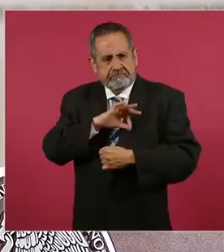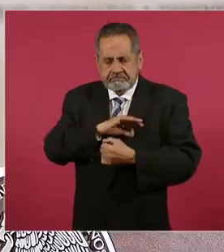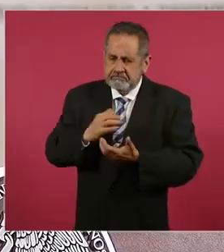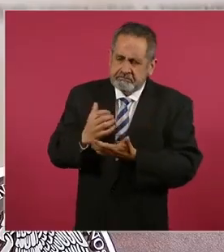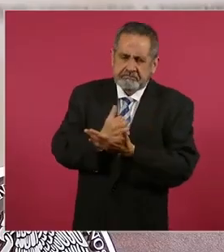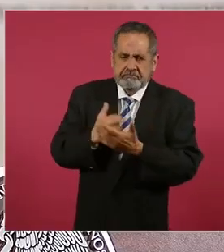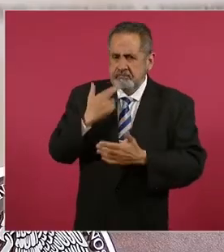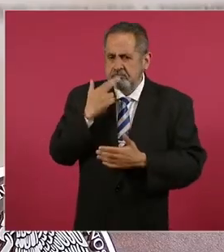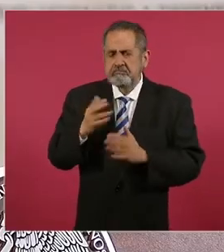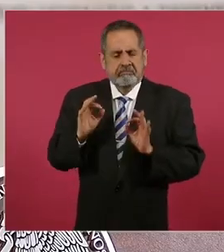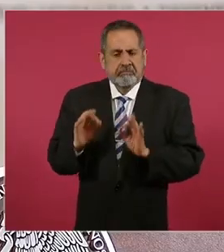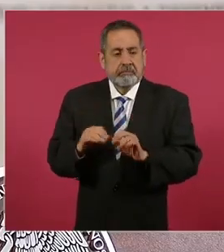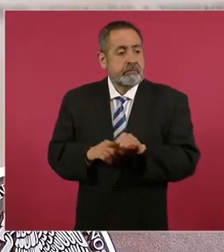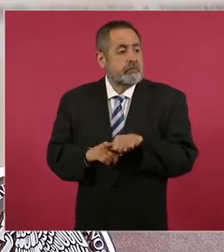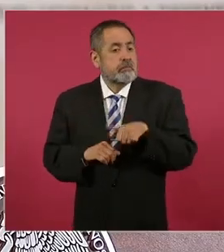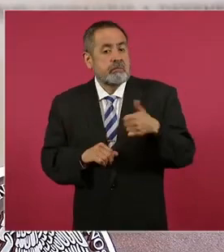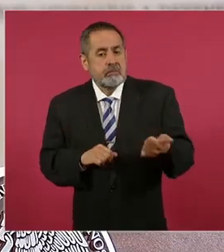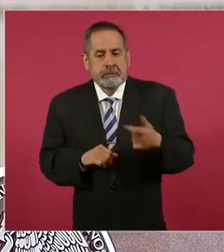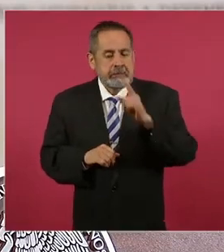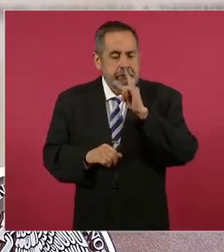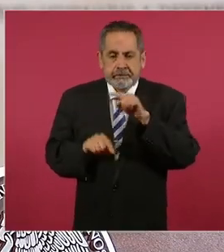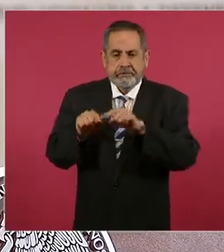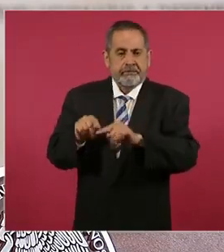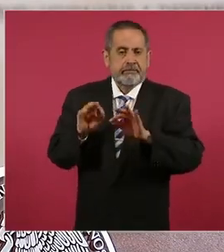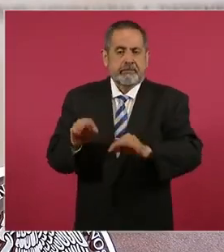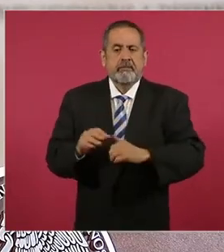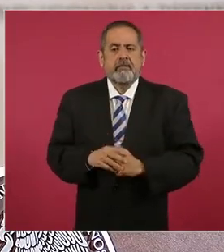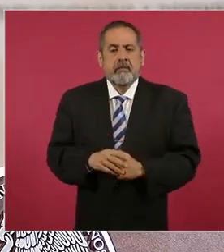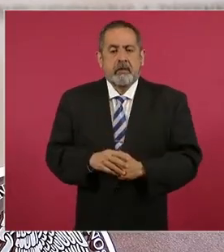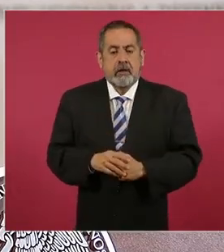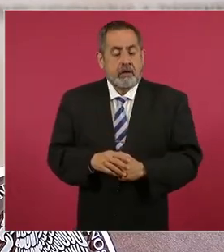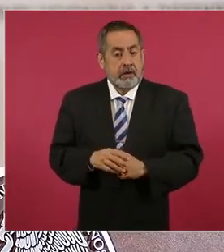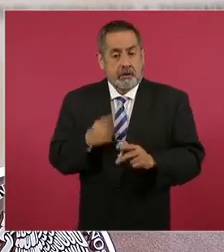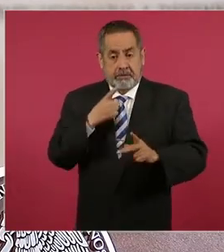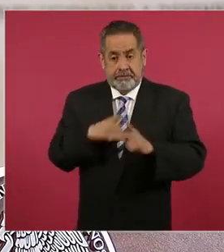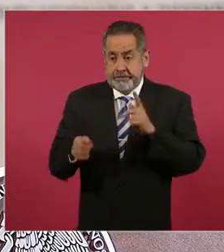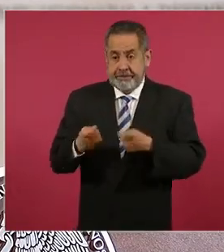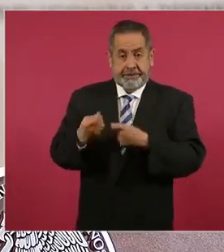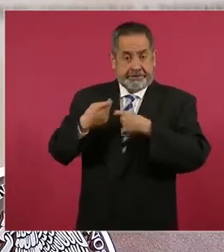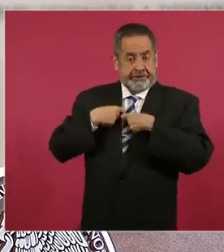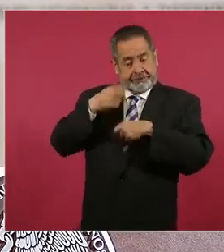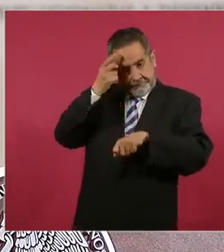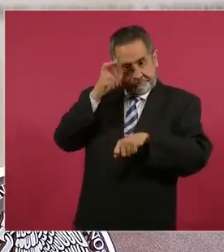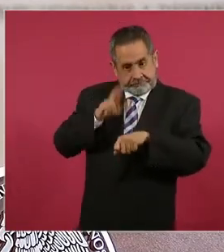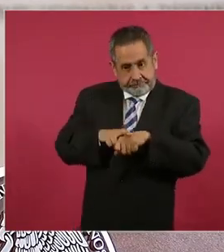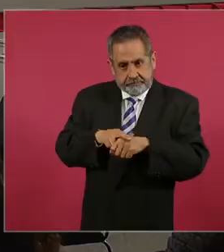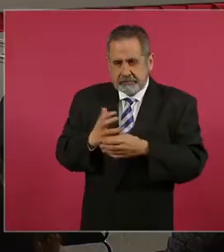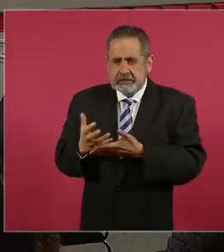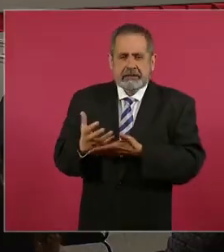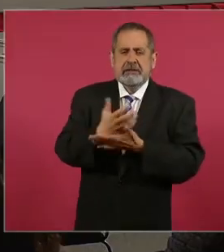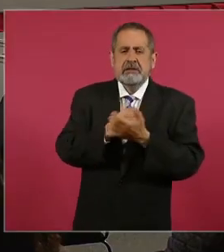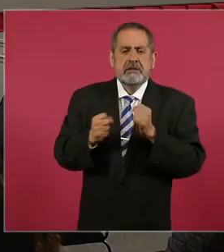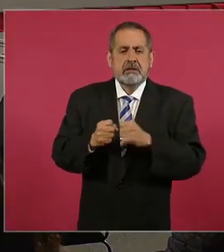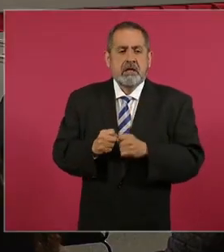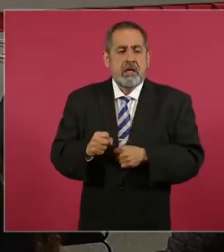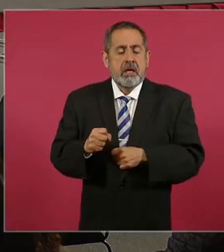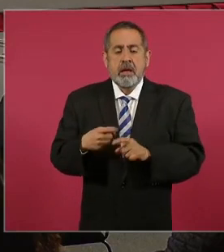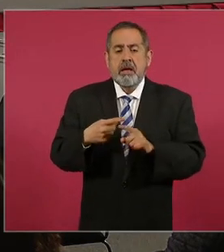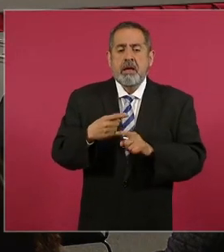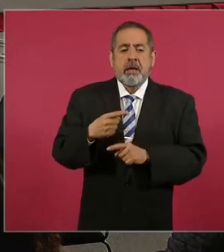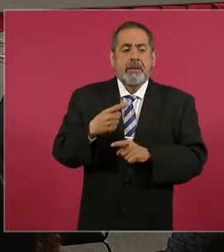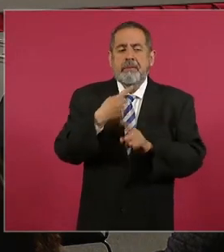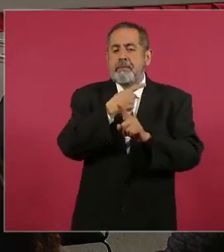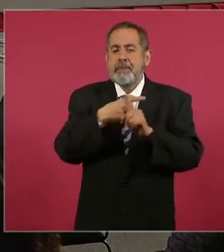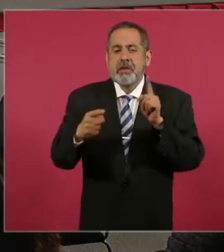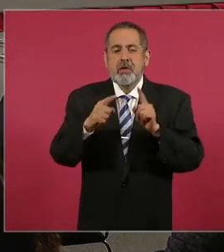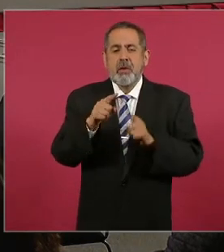con cualquier compañía nacional. A nuestra llegada, los ingresos propios eran de medio billón de